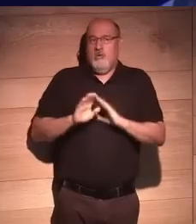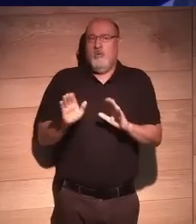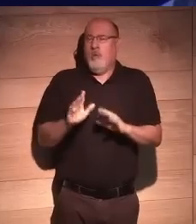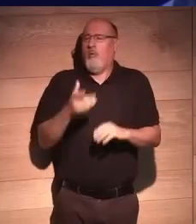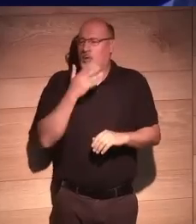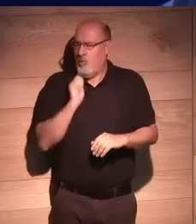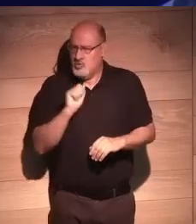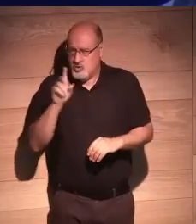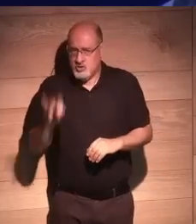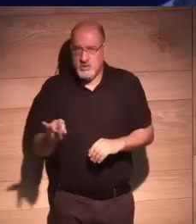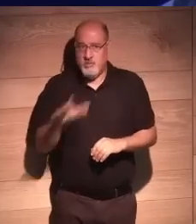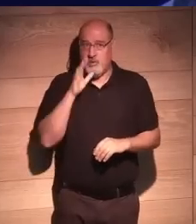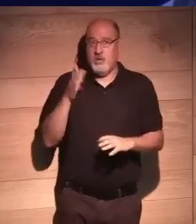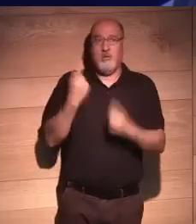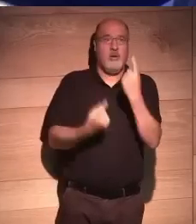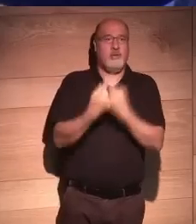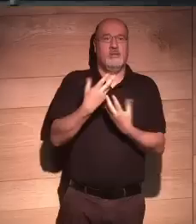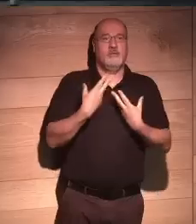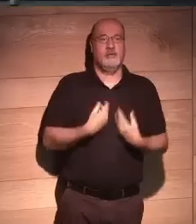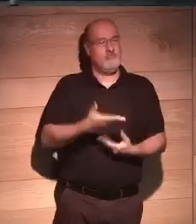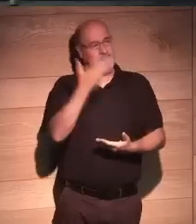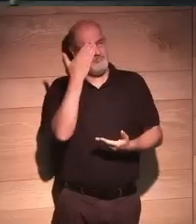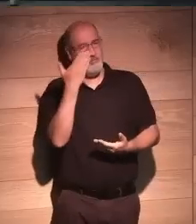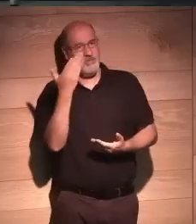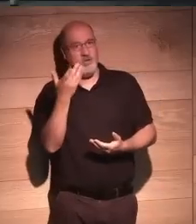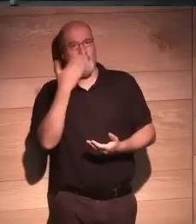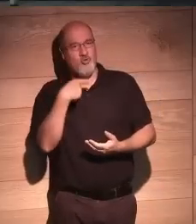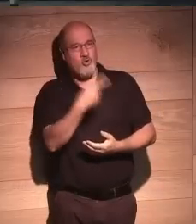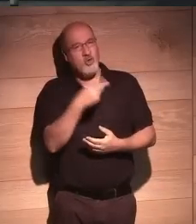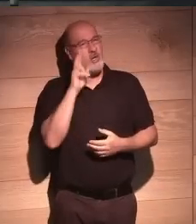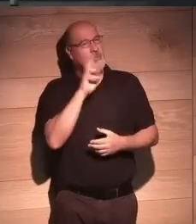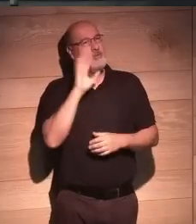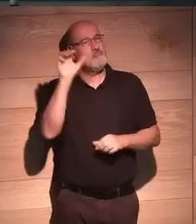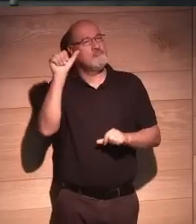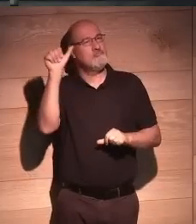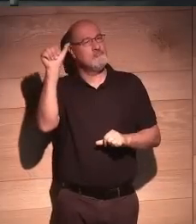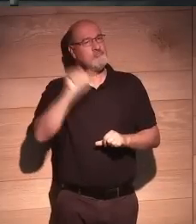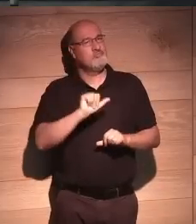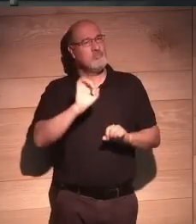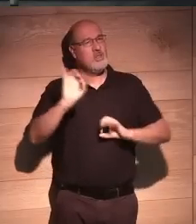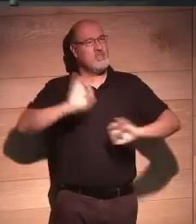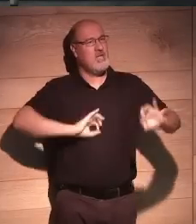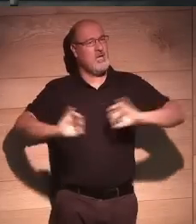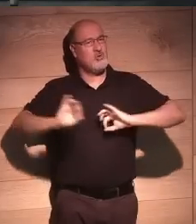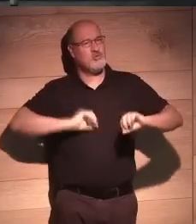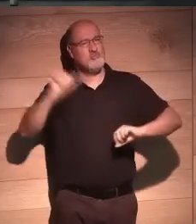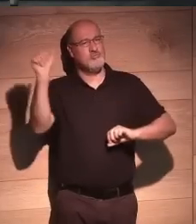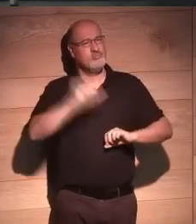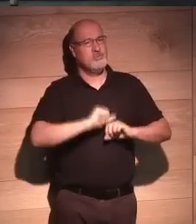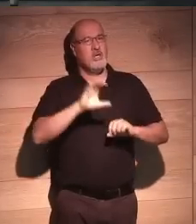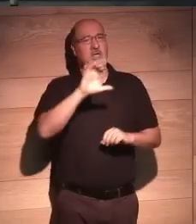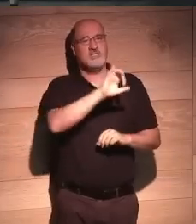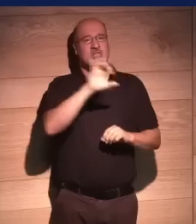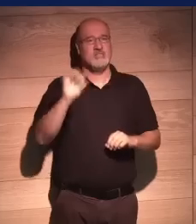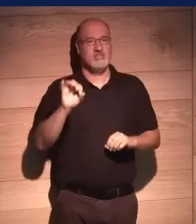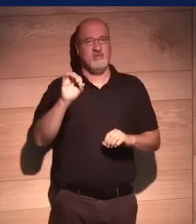hermosísimo. Y te salva la vida a veces que alguien diga: hombre, yo le vi a usted una vez en una función en San Sebastián